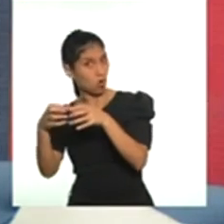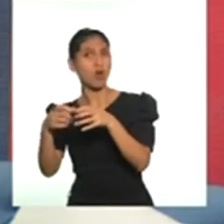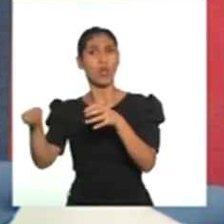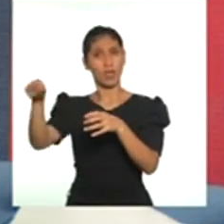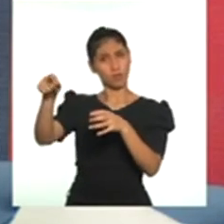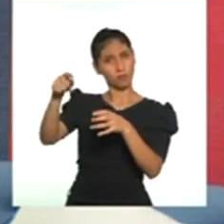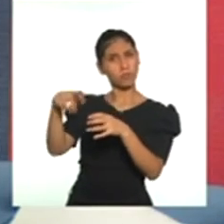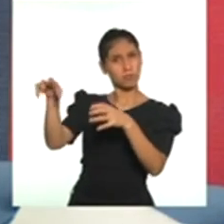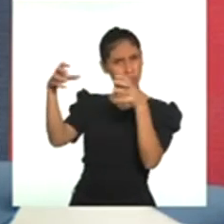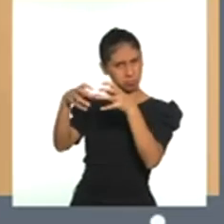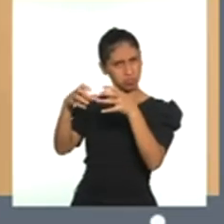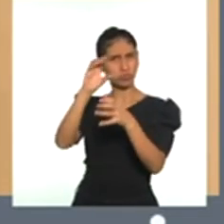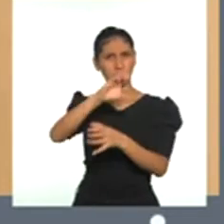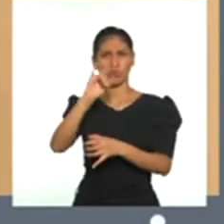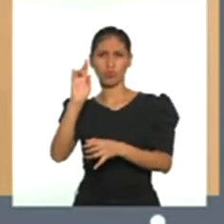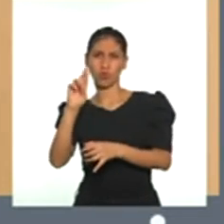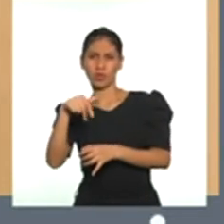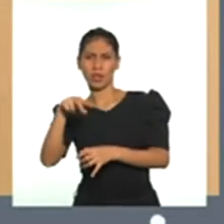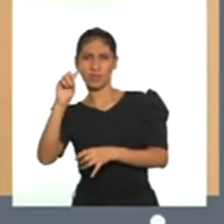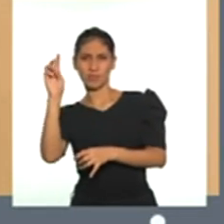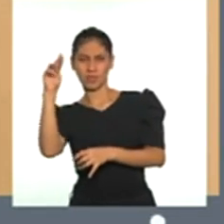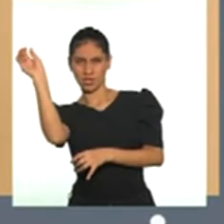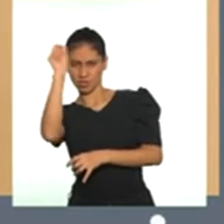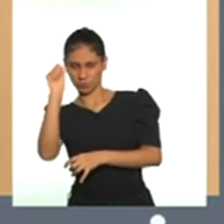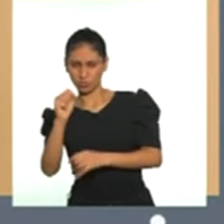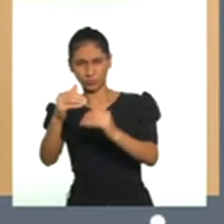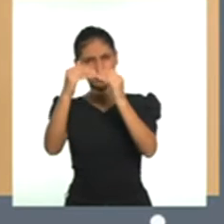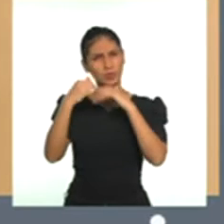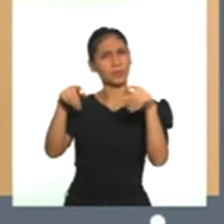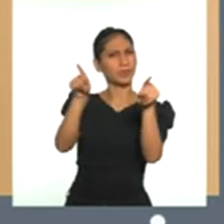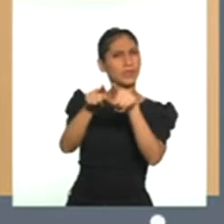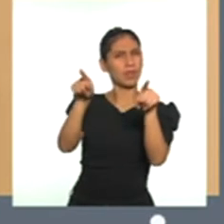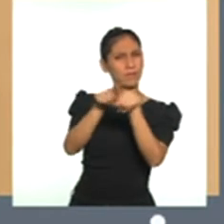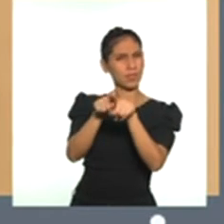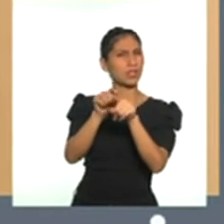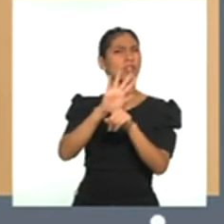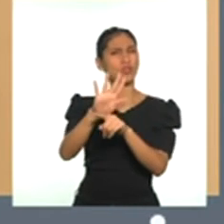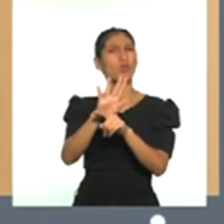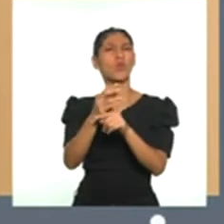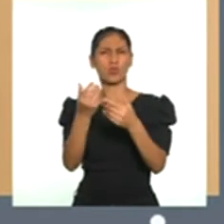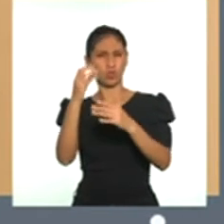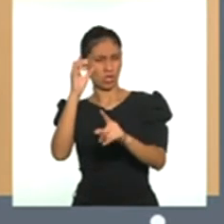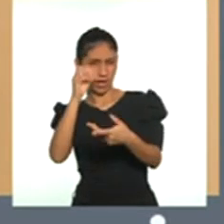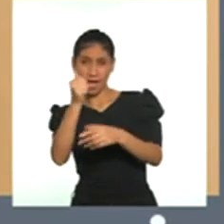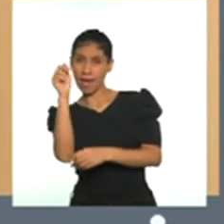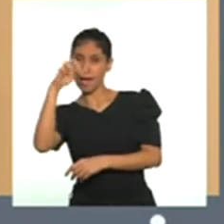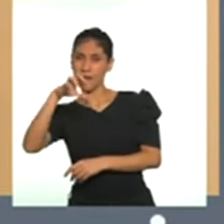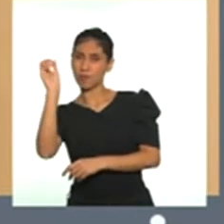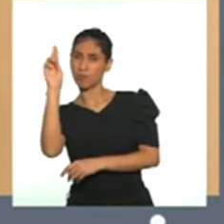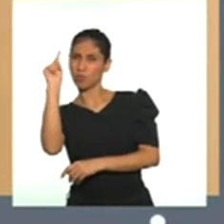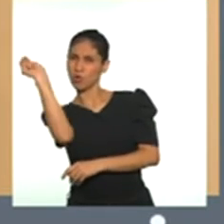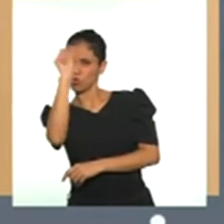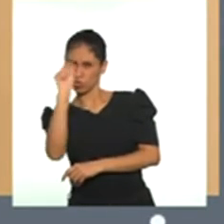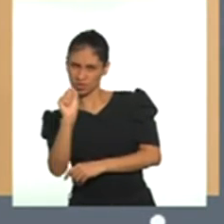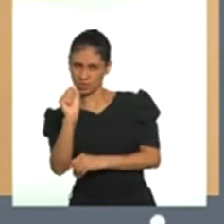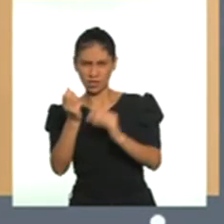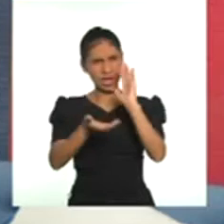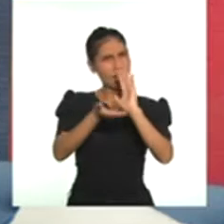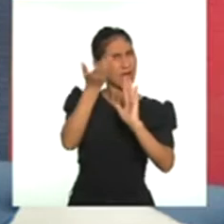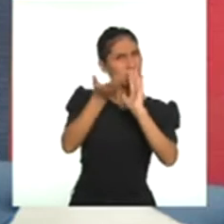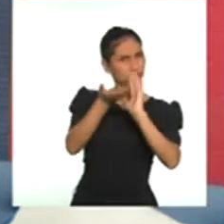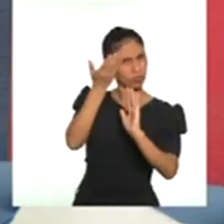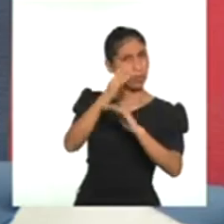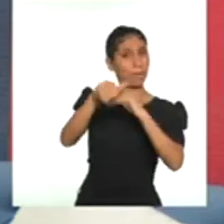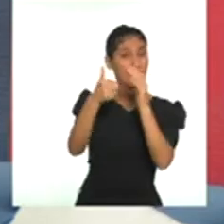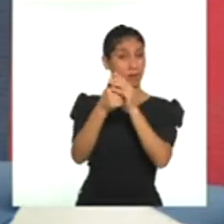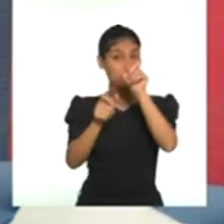sido tratados por curanderos. Los aportes de la medicina tradicional y la medicina científica suman para hacer frente a las enfermedades.